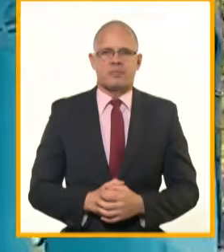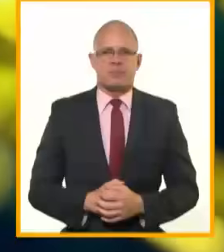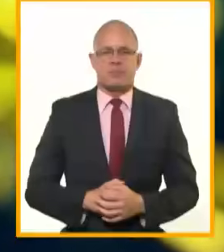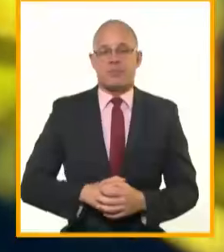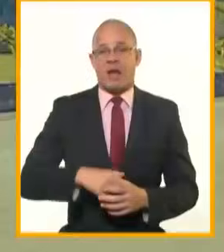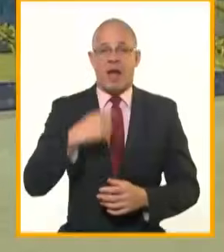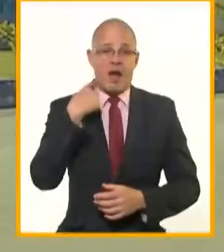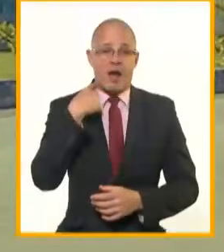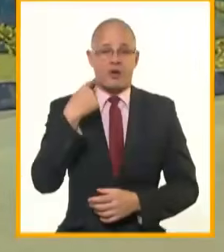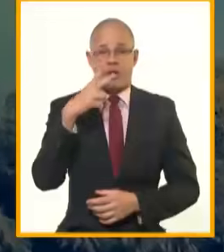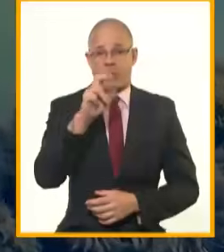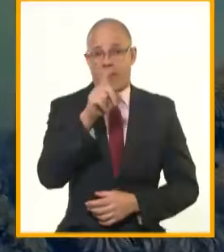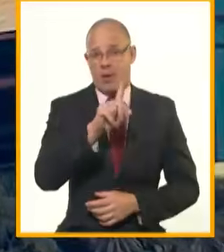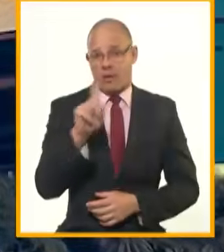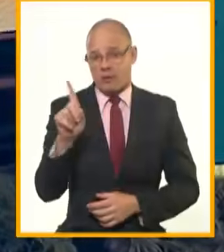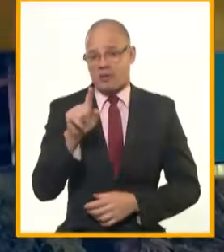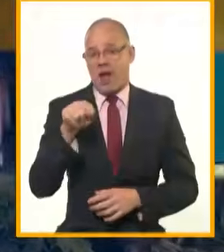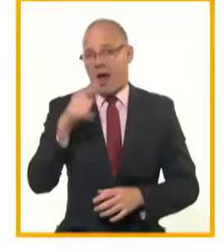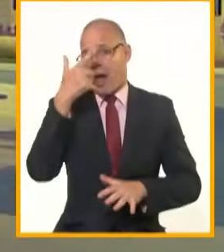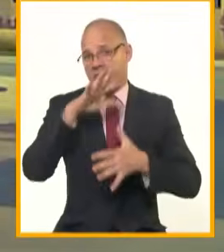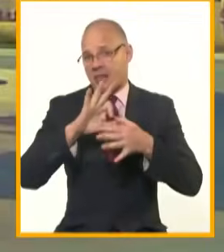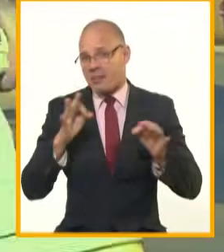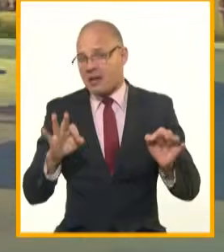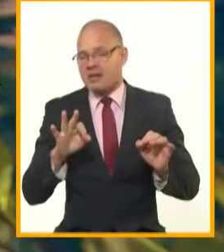Nuestra gente se siente artemiseña.